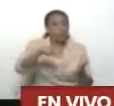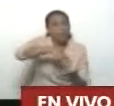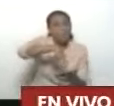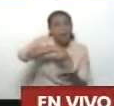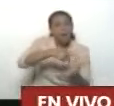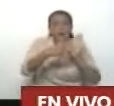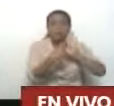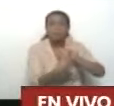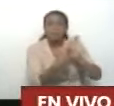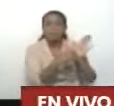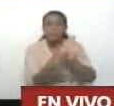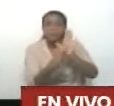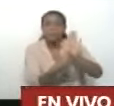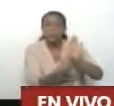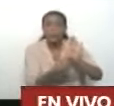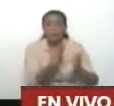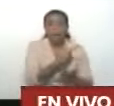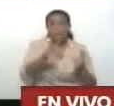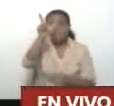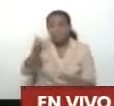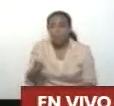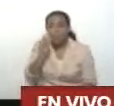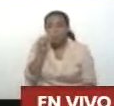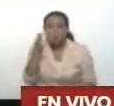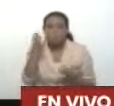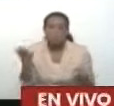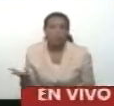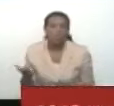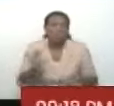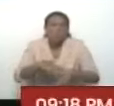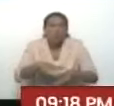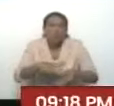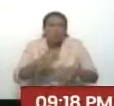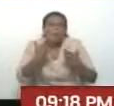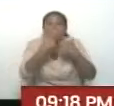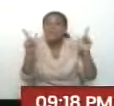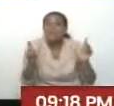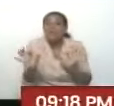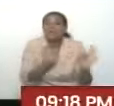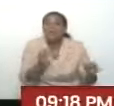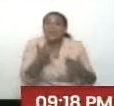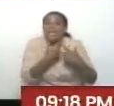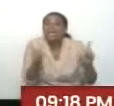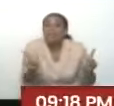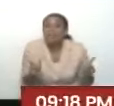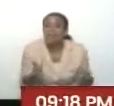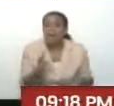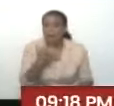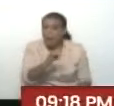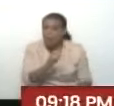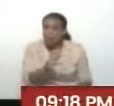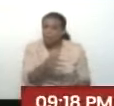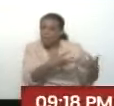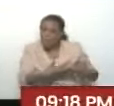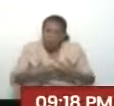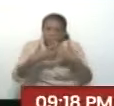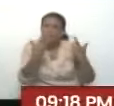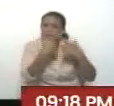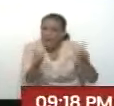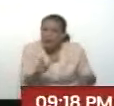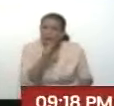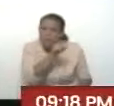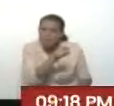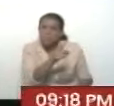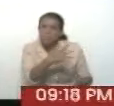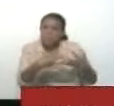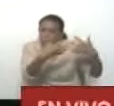bailar y para representar a Bolívar, a Manuela Sáenz. ¿Dónde está la libertad de expresión en los Estados Unidos? ¿Existe la